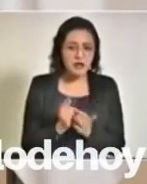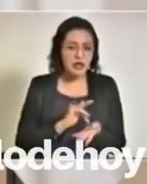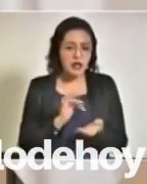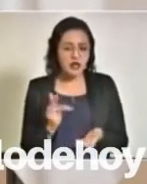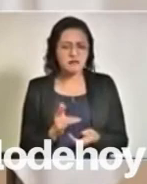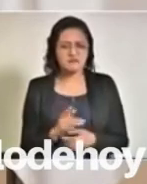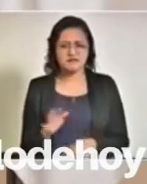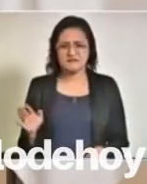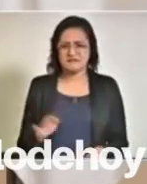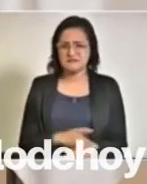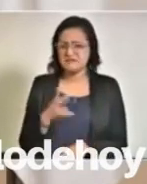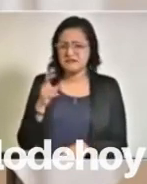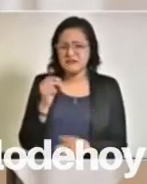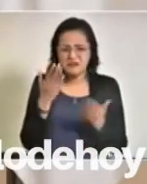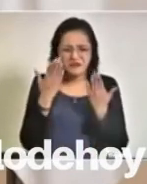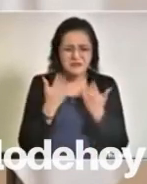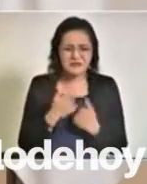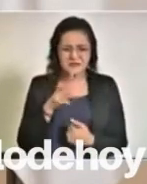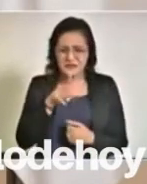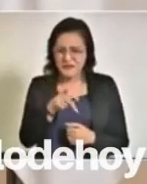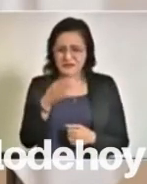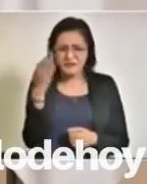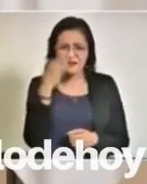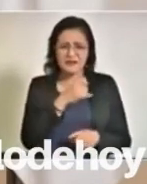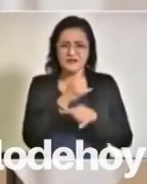gestión porque esa gestión no existió